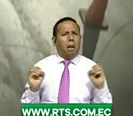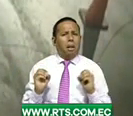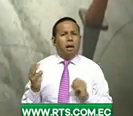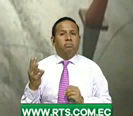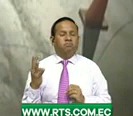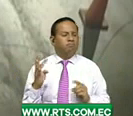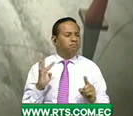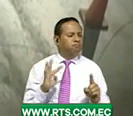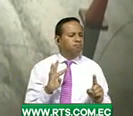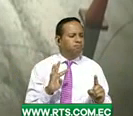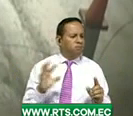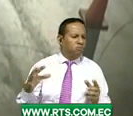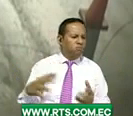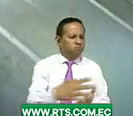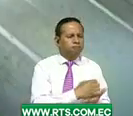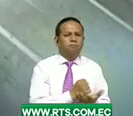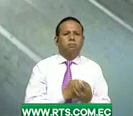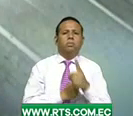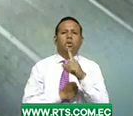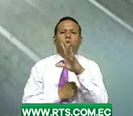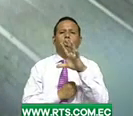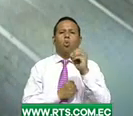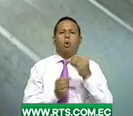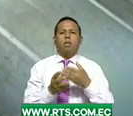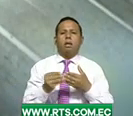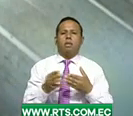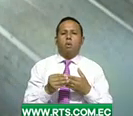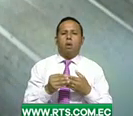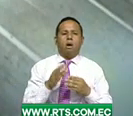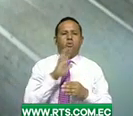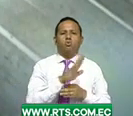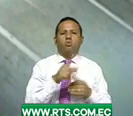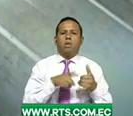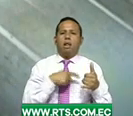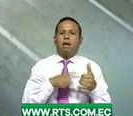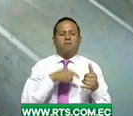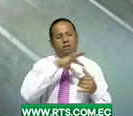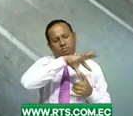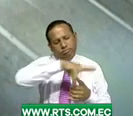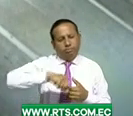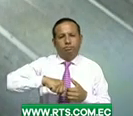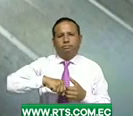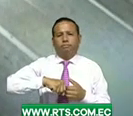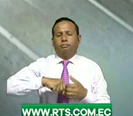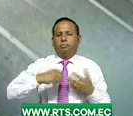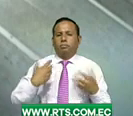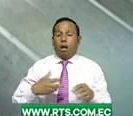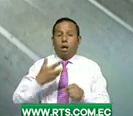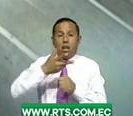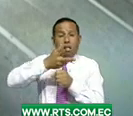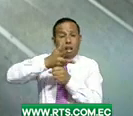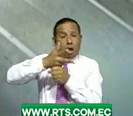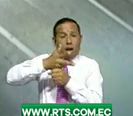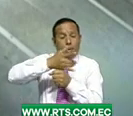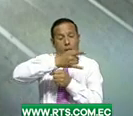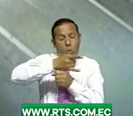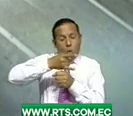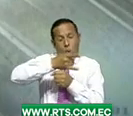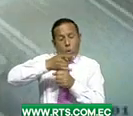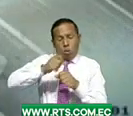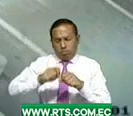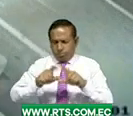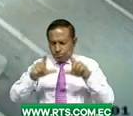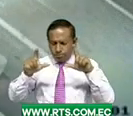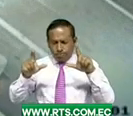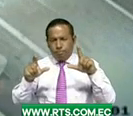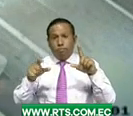se llevaron $150 y el celular del solitario despachador. El ataque delictivo quedó registrado en cámaras de seguridad. El